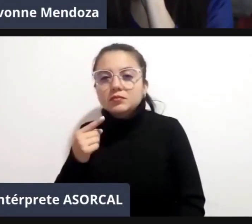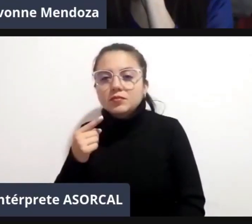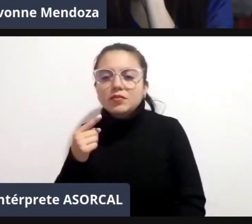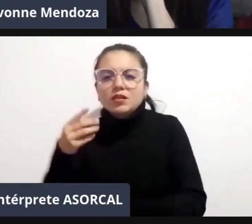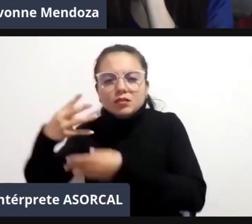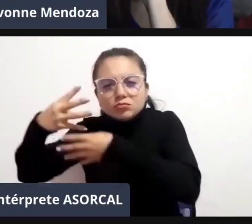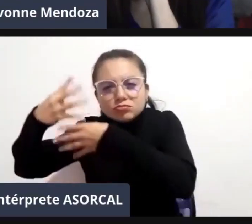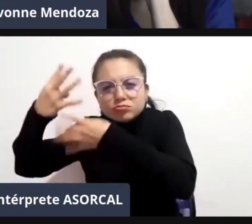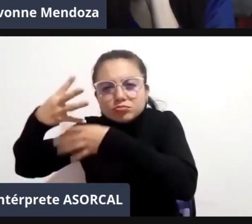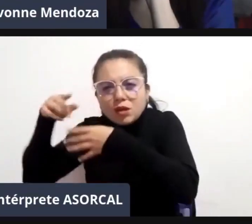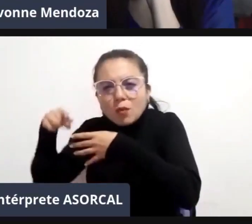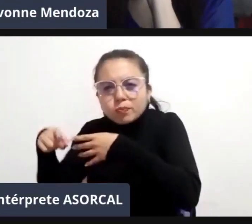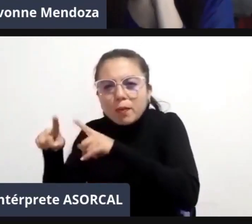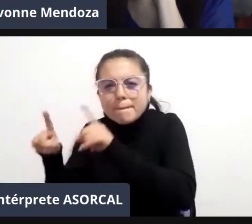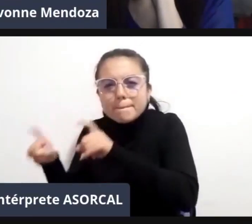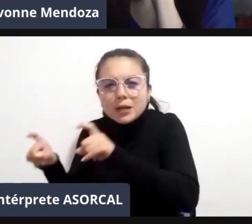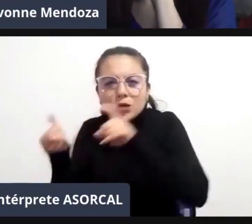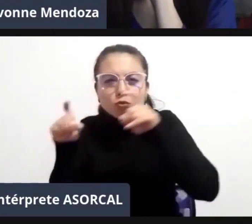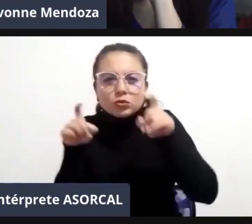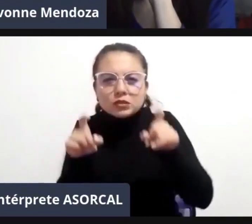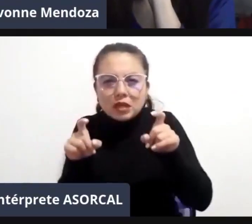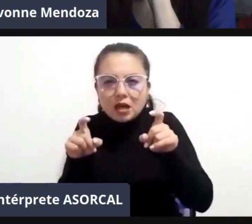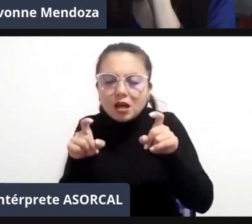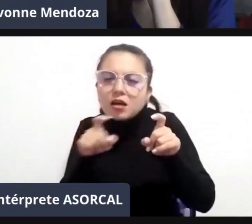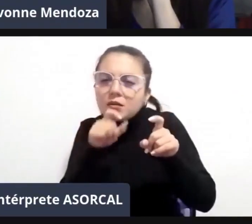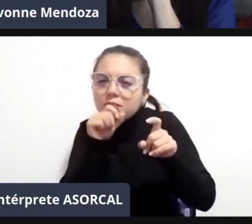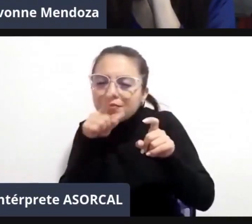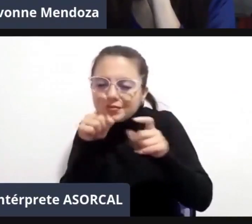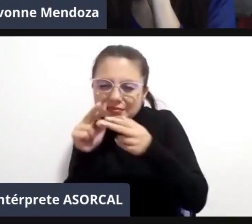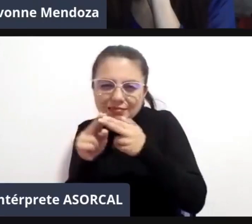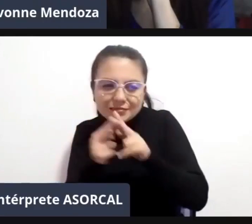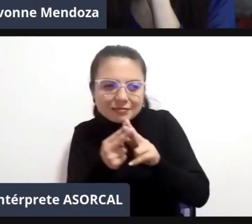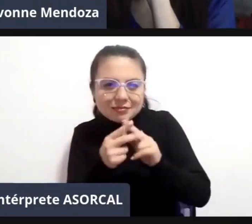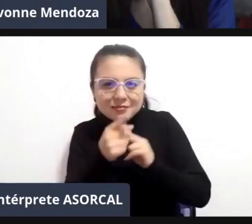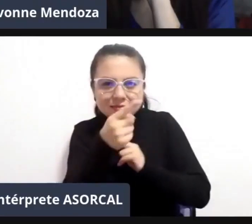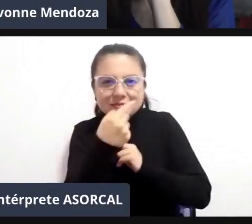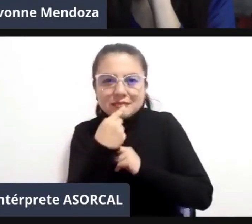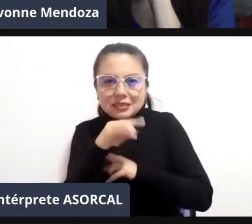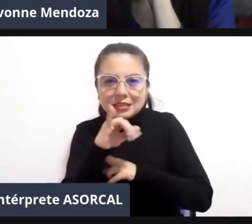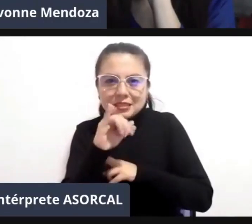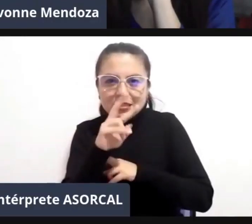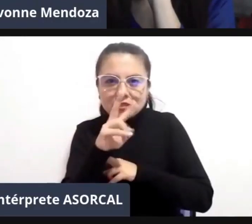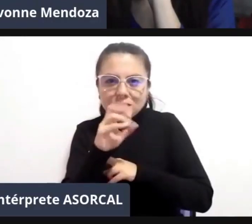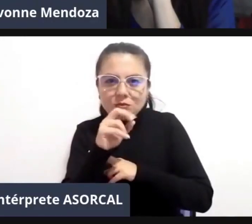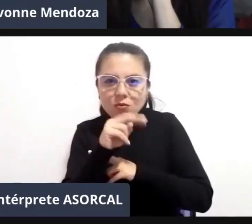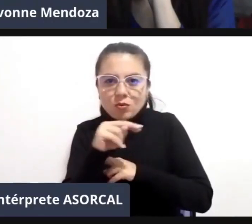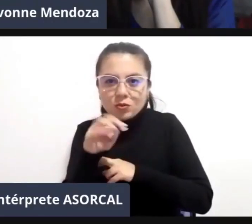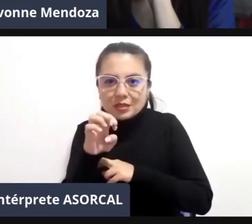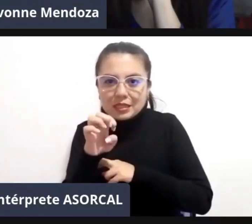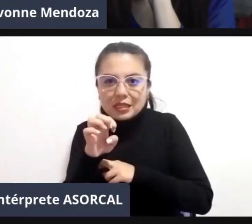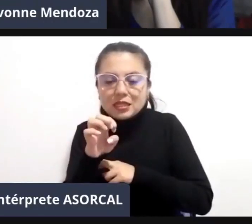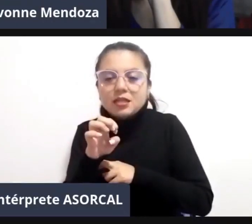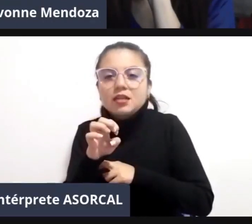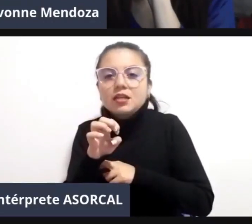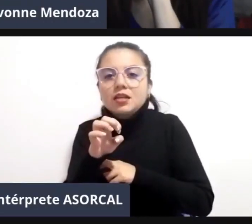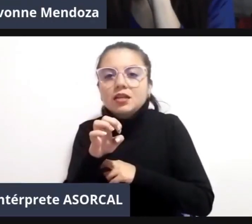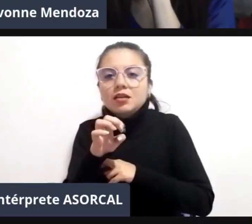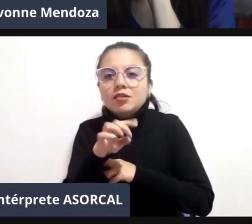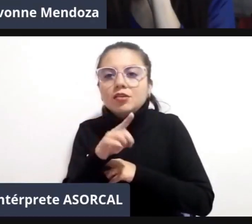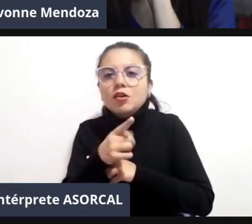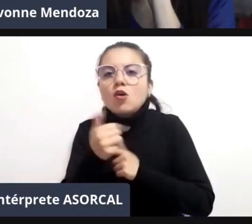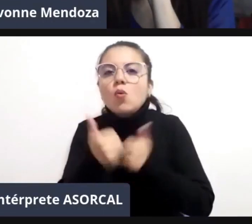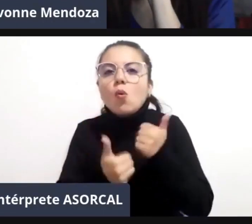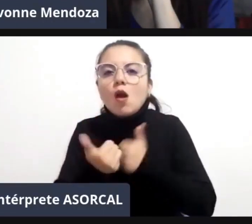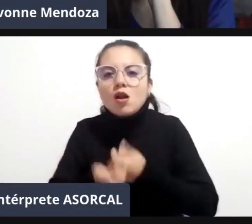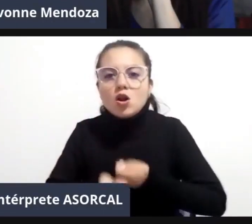inquietud en torno a lo que mencionaba Ivonne ahora, tiene que ver con el papel de la